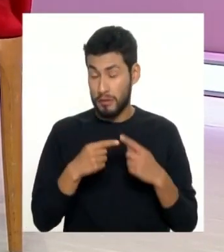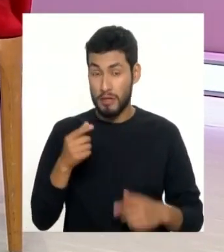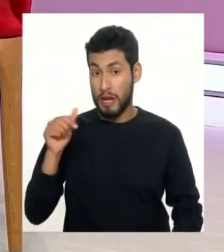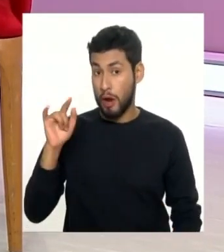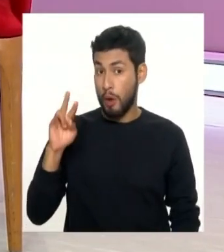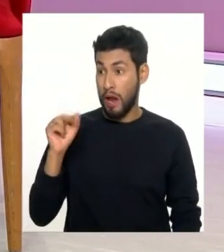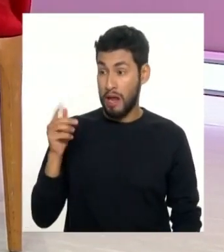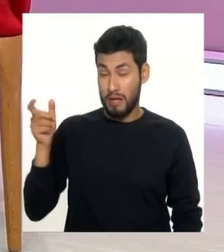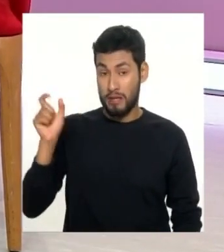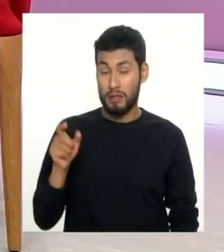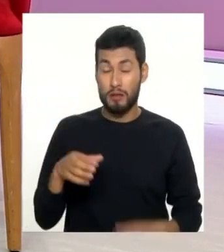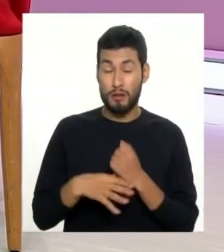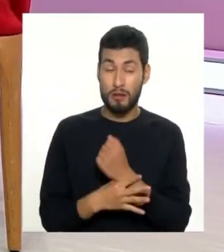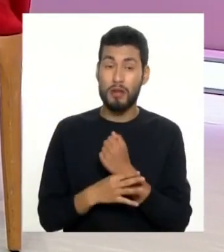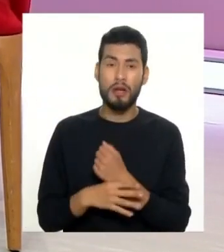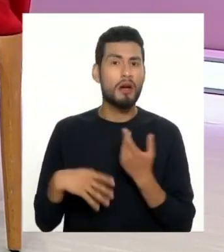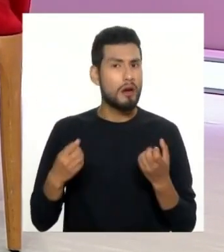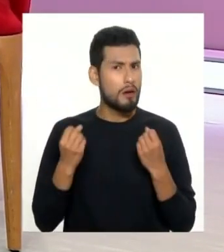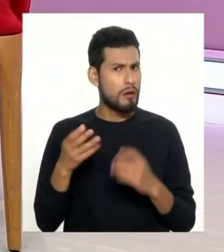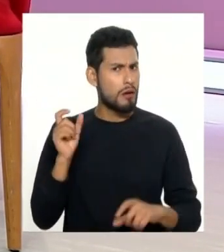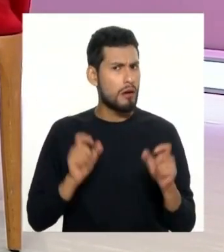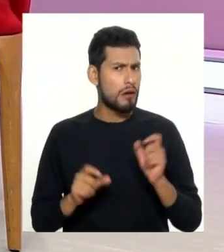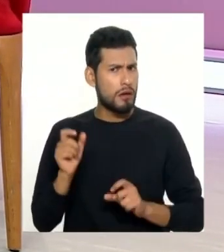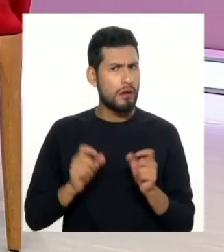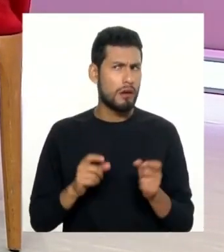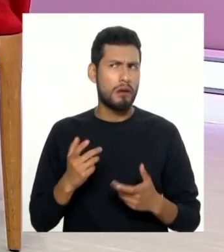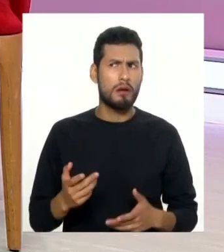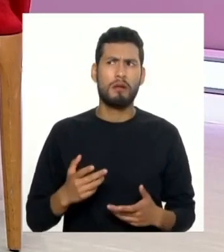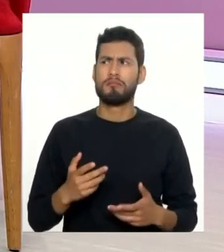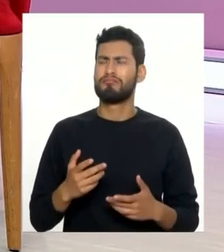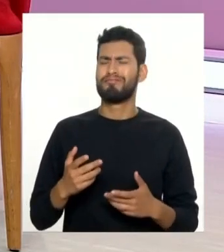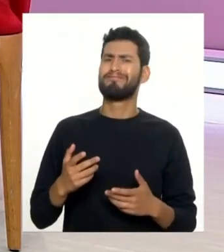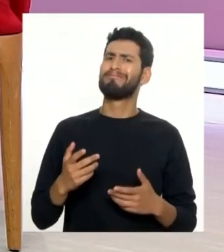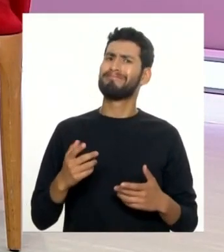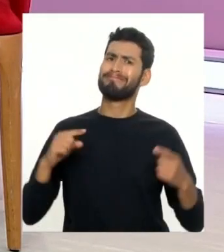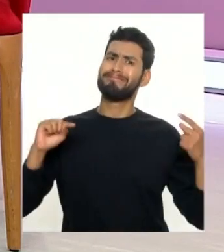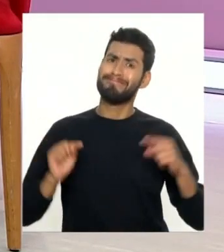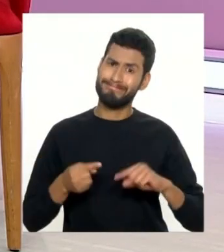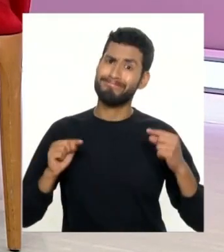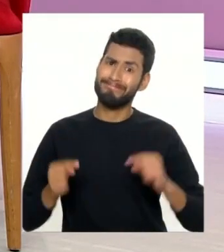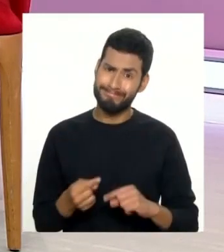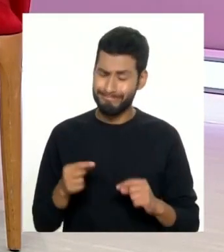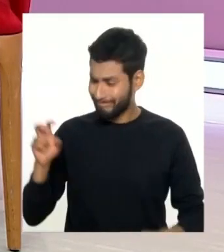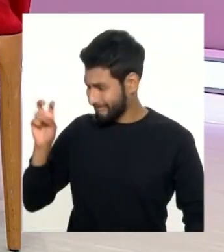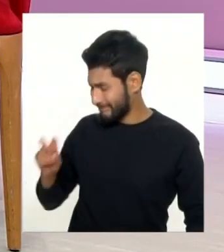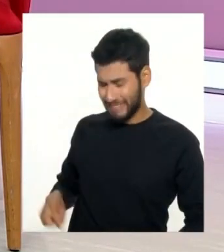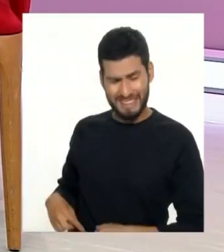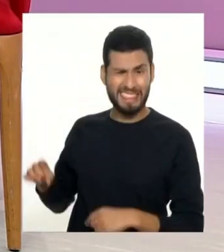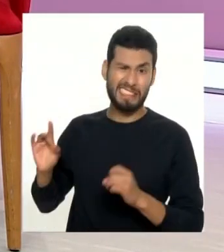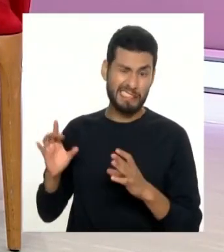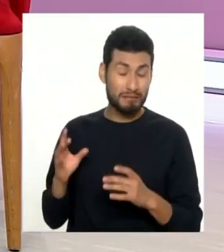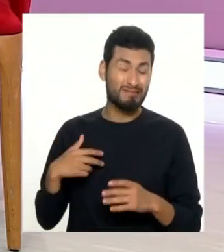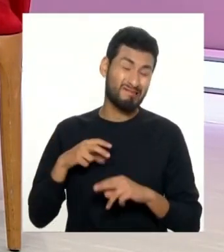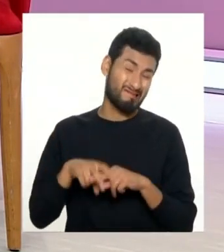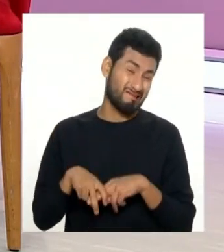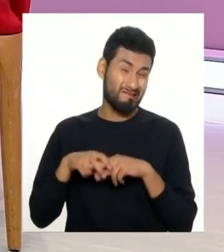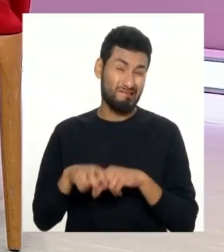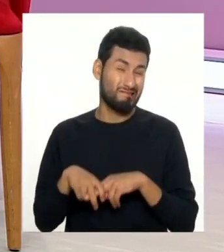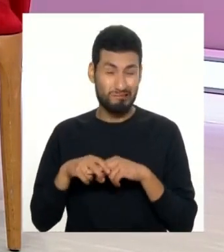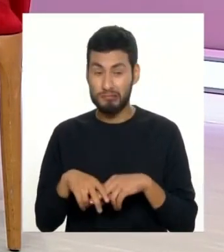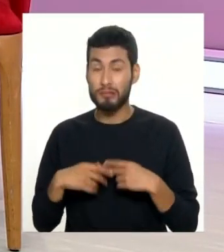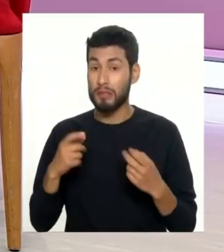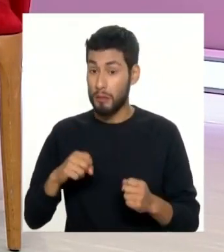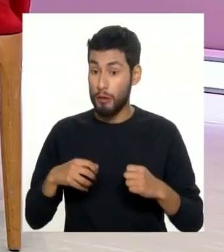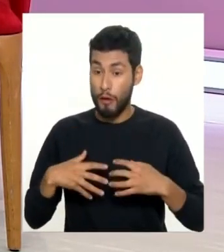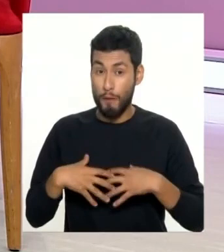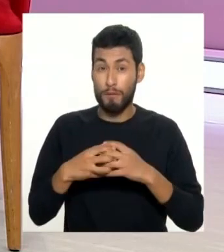Aura, hay muchísimas personas que padecen de dolor lumbar por sedentarismo, ¿no? Y fortalecer